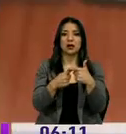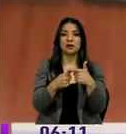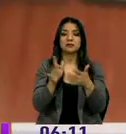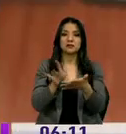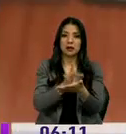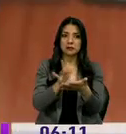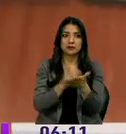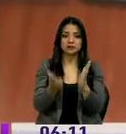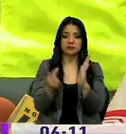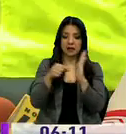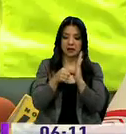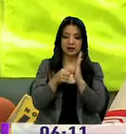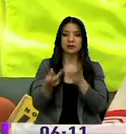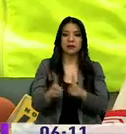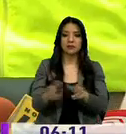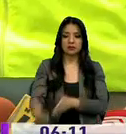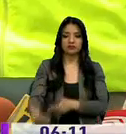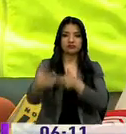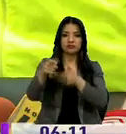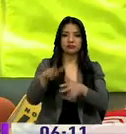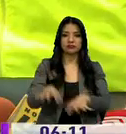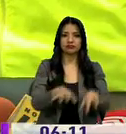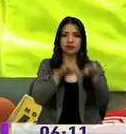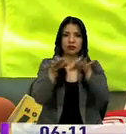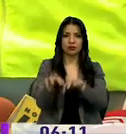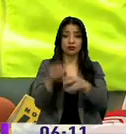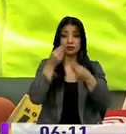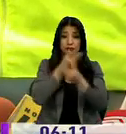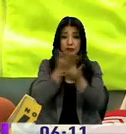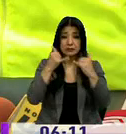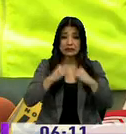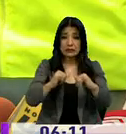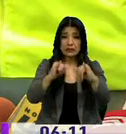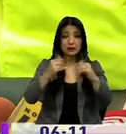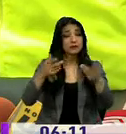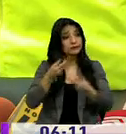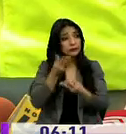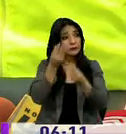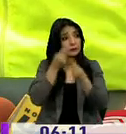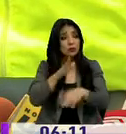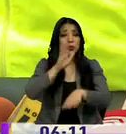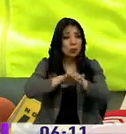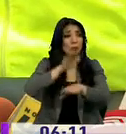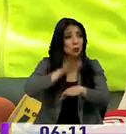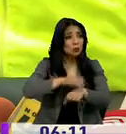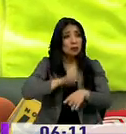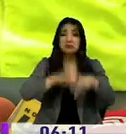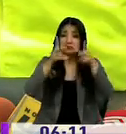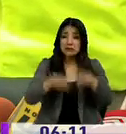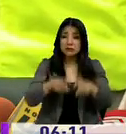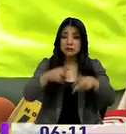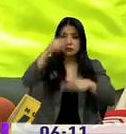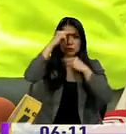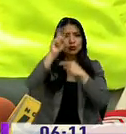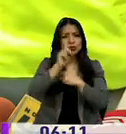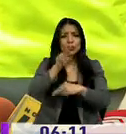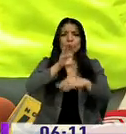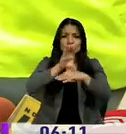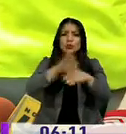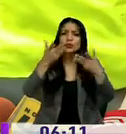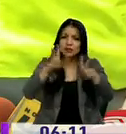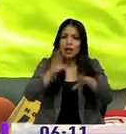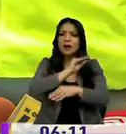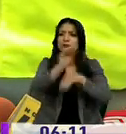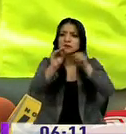y un CPU. No queremos seguir dando noticias de esto, queremos que la ciudadanía escuche las advertencias que venimos realizando los padres